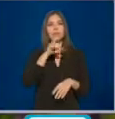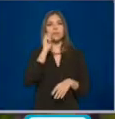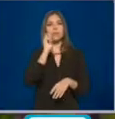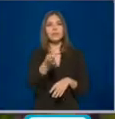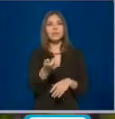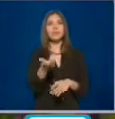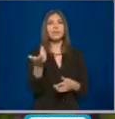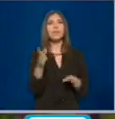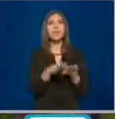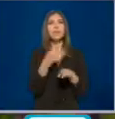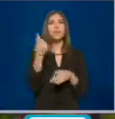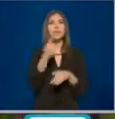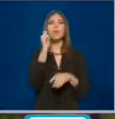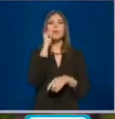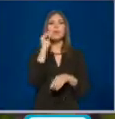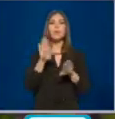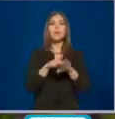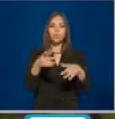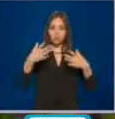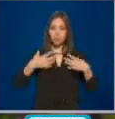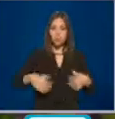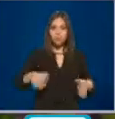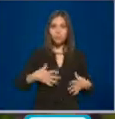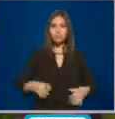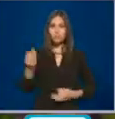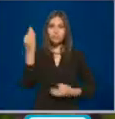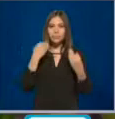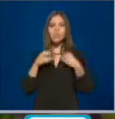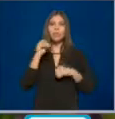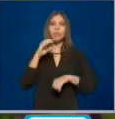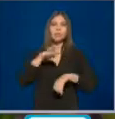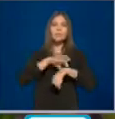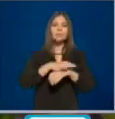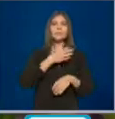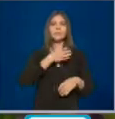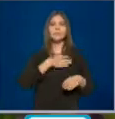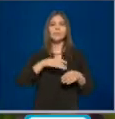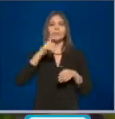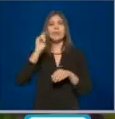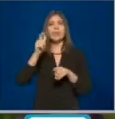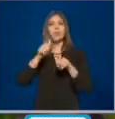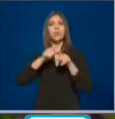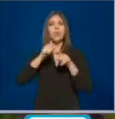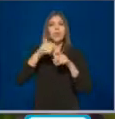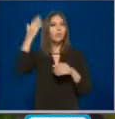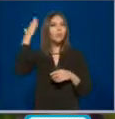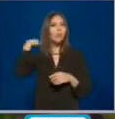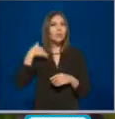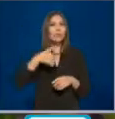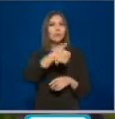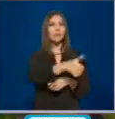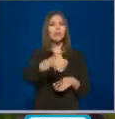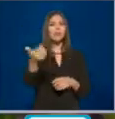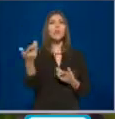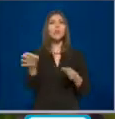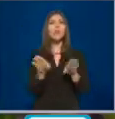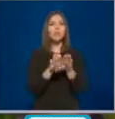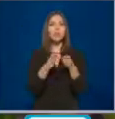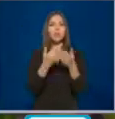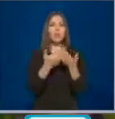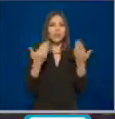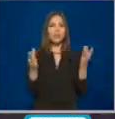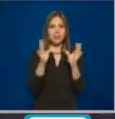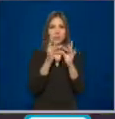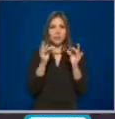más allá de los accesorios, de la ropa, del maquillaje, el color de cabello de cada una de nosotras. ¿Y cómo nos vas a invitar